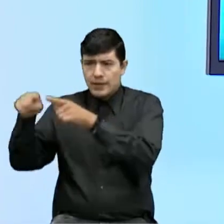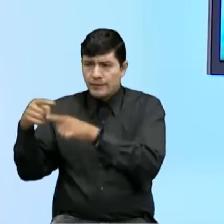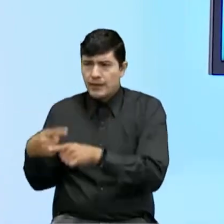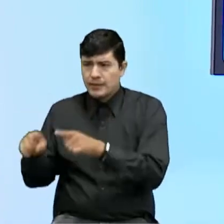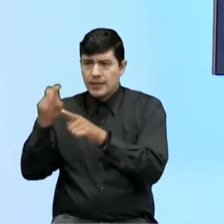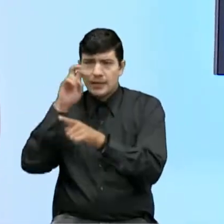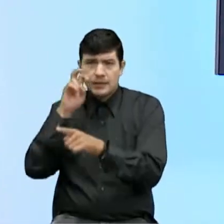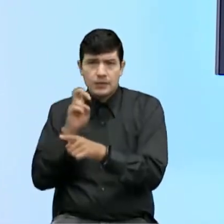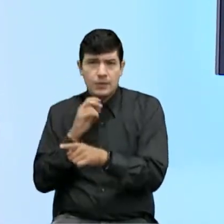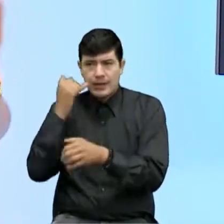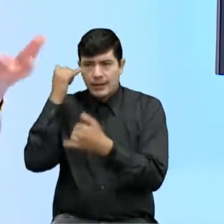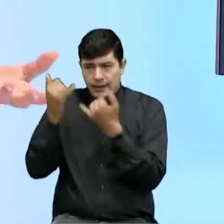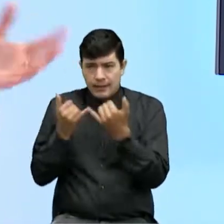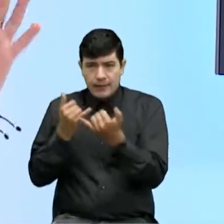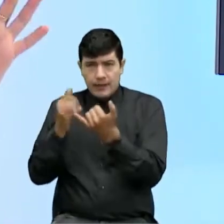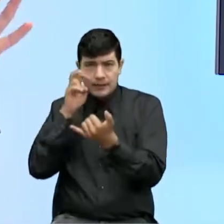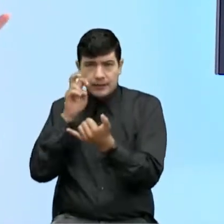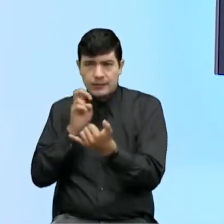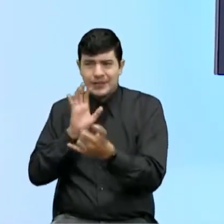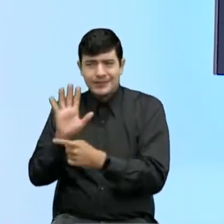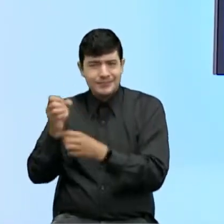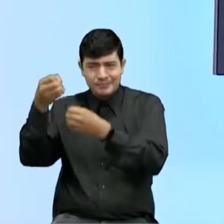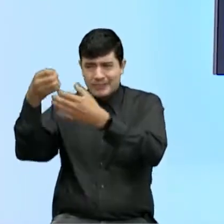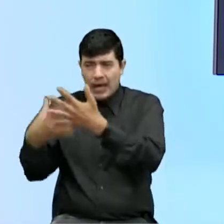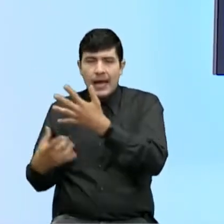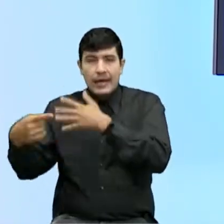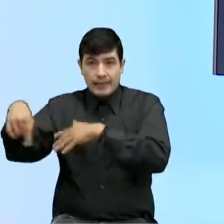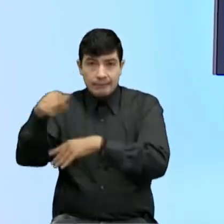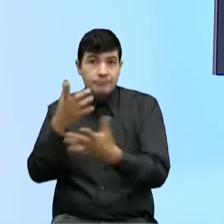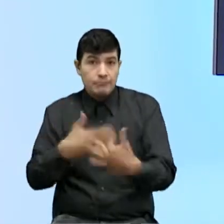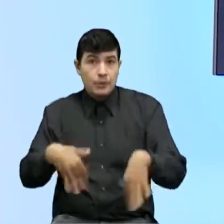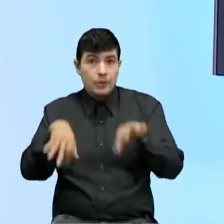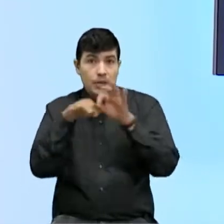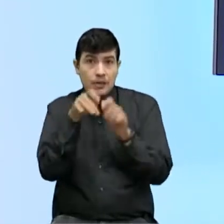diversidad sexual, entonces pues es importante